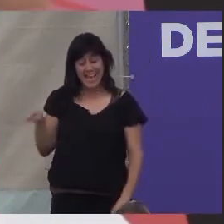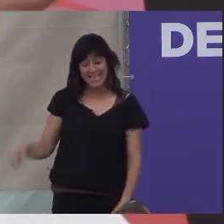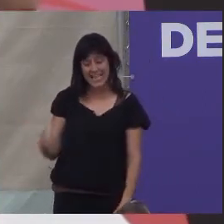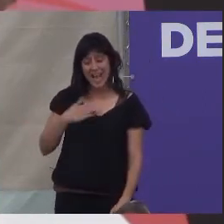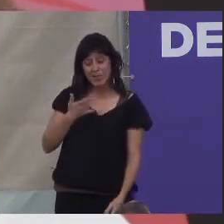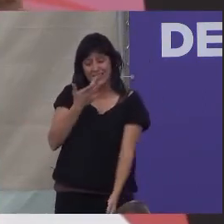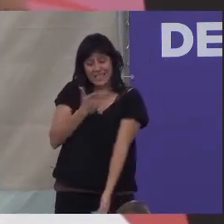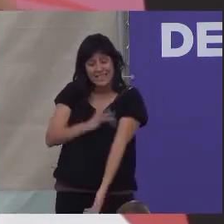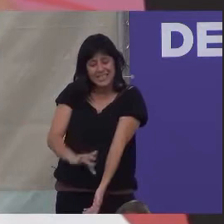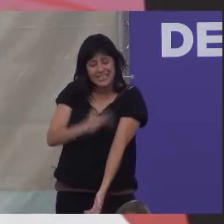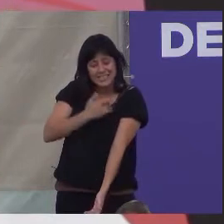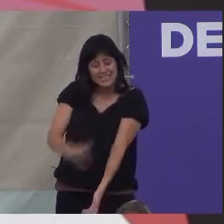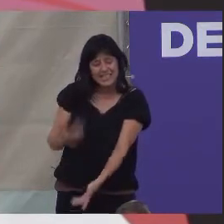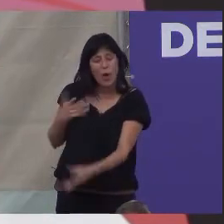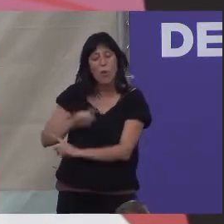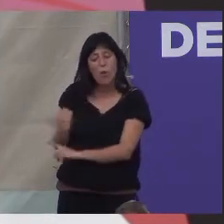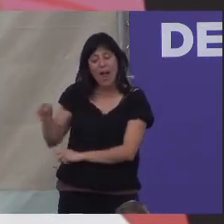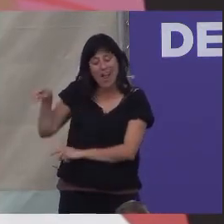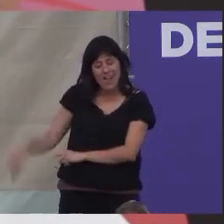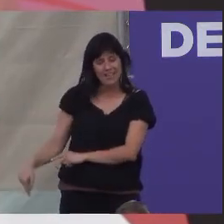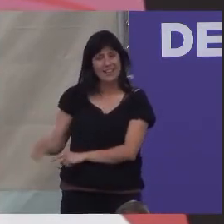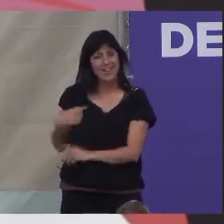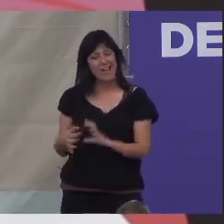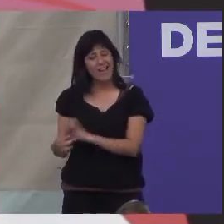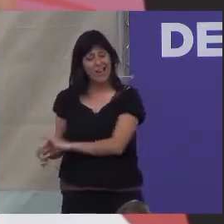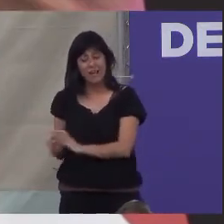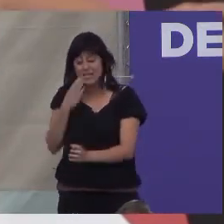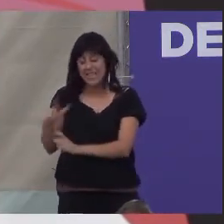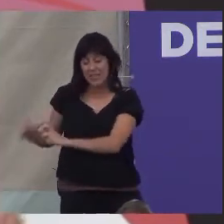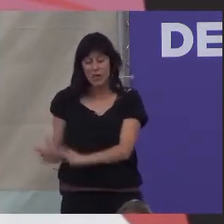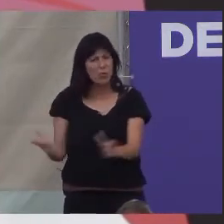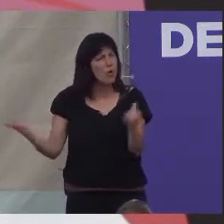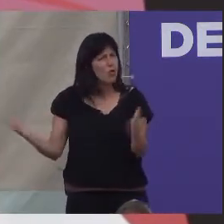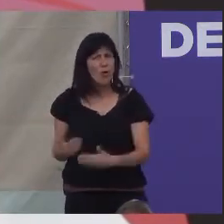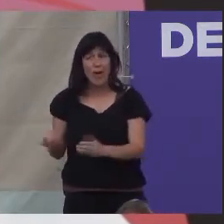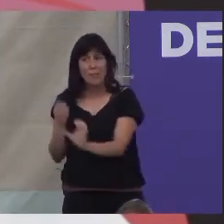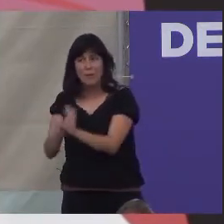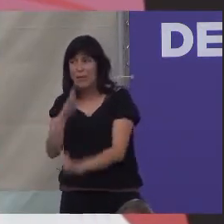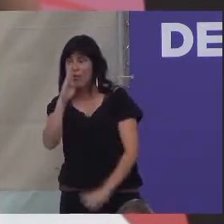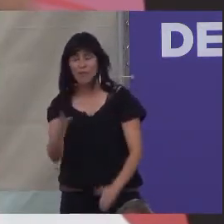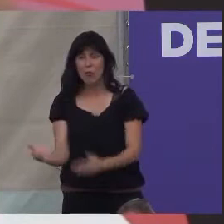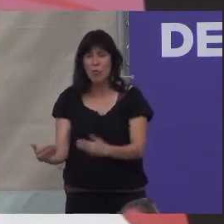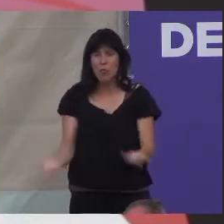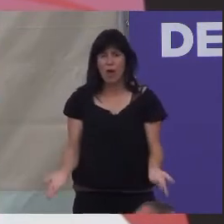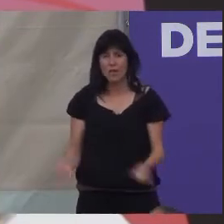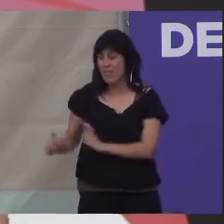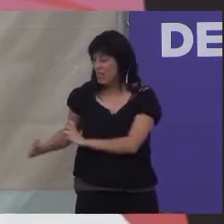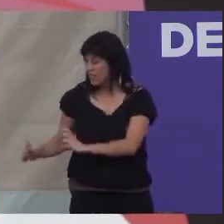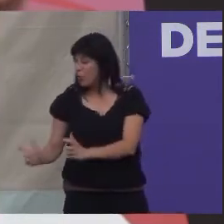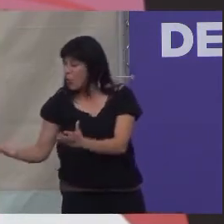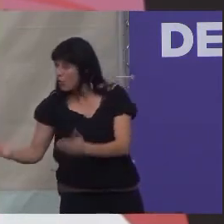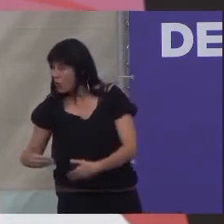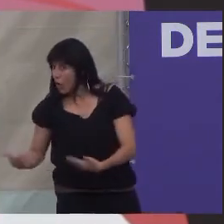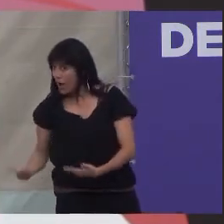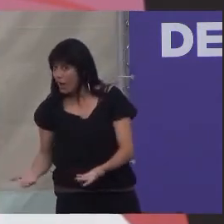ADN i forma part de nosaltres, que sense cercles no hi ha participació directa. Sense cercles